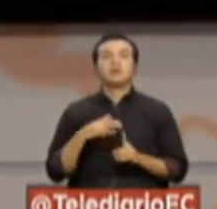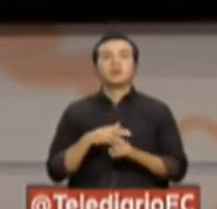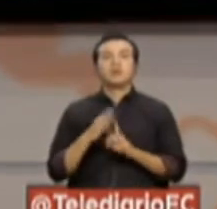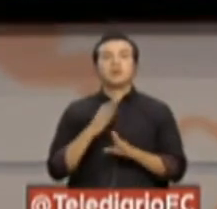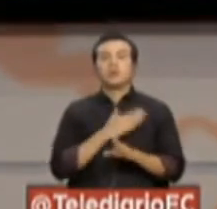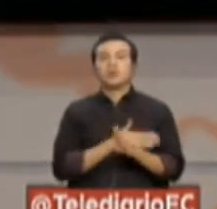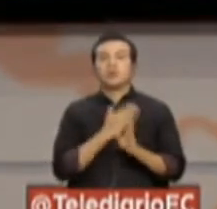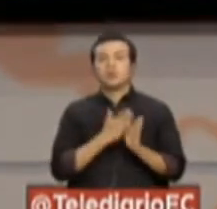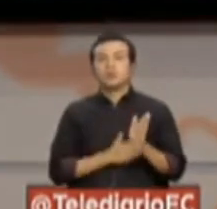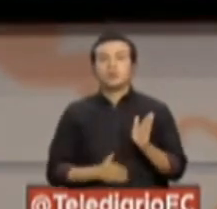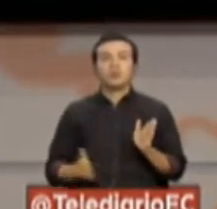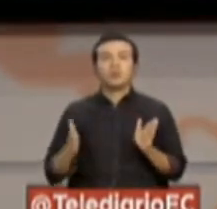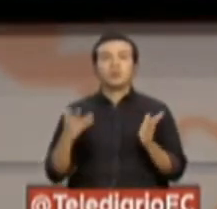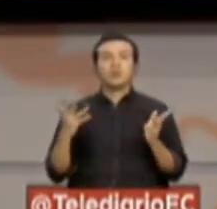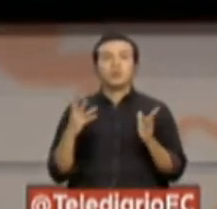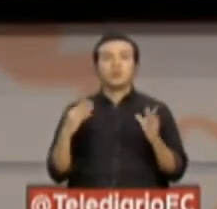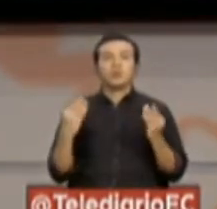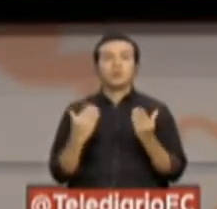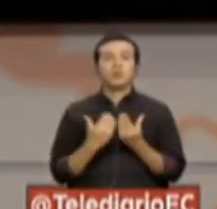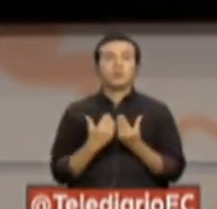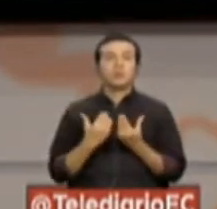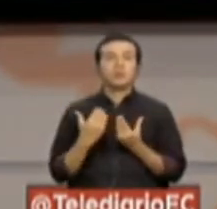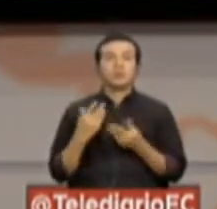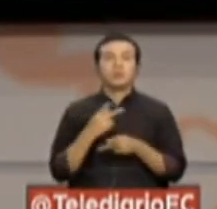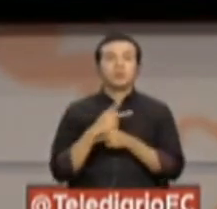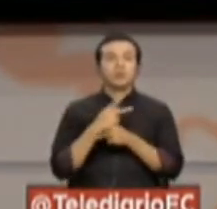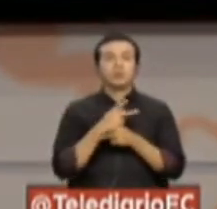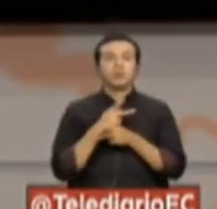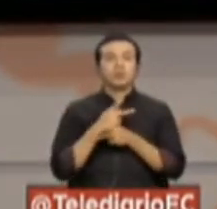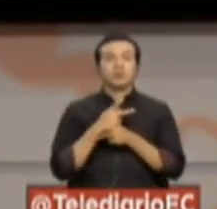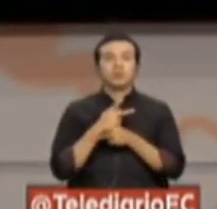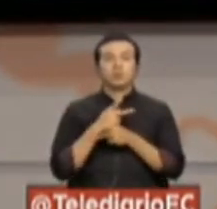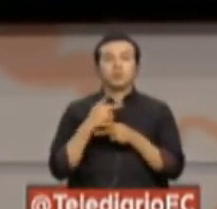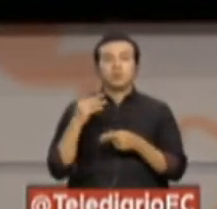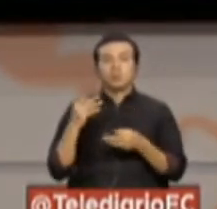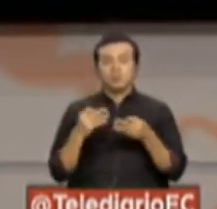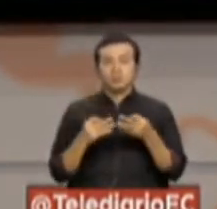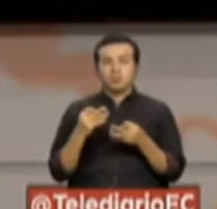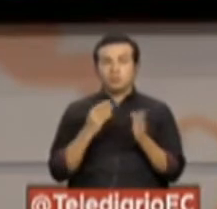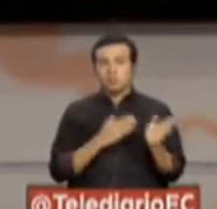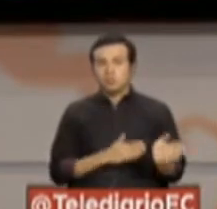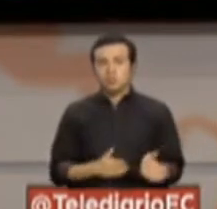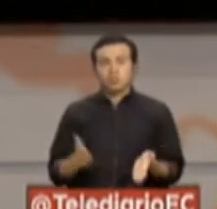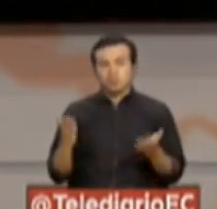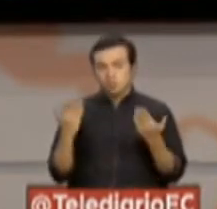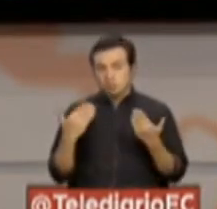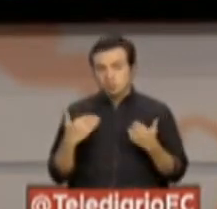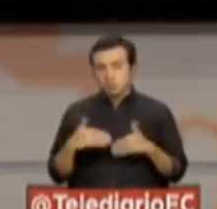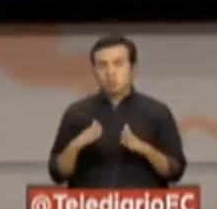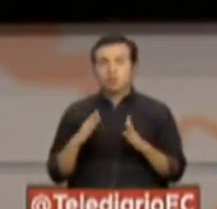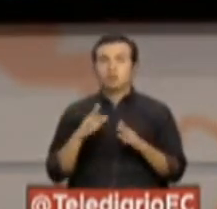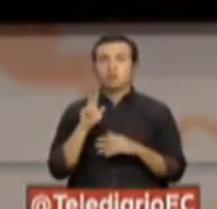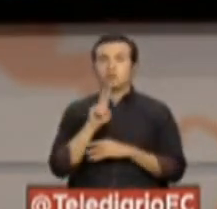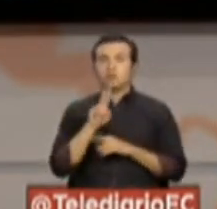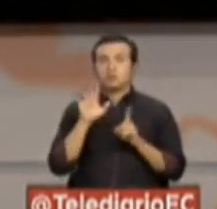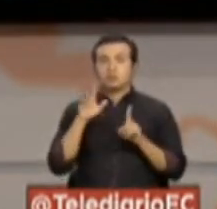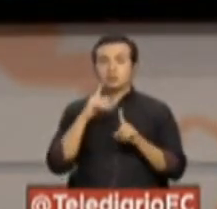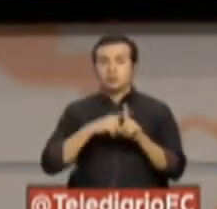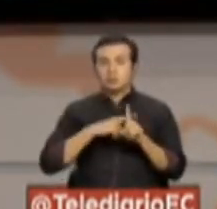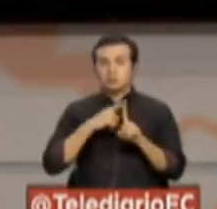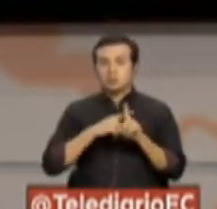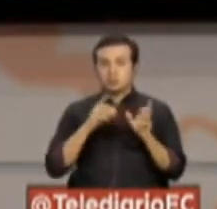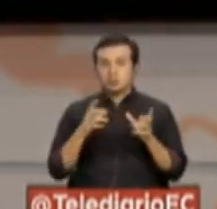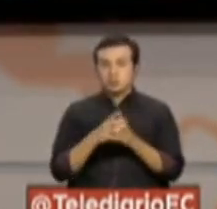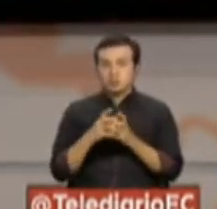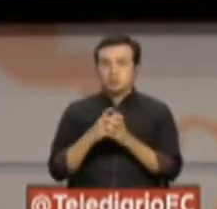el principio en el Comité Ejecutivo del Consejo Consultivo Productivo y Tributario. Desde ahí salieron desde 26 mesas